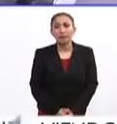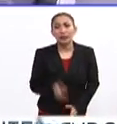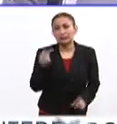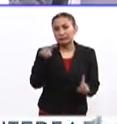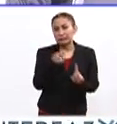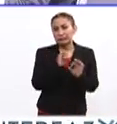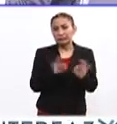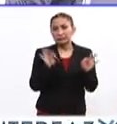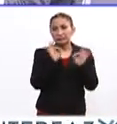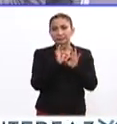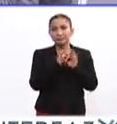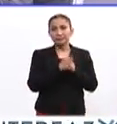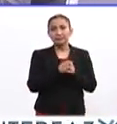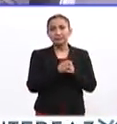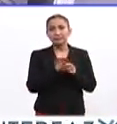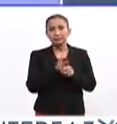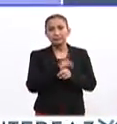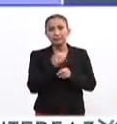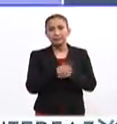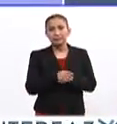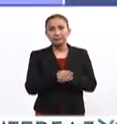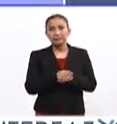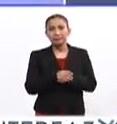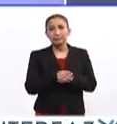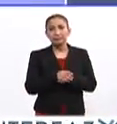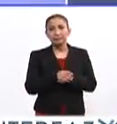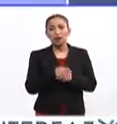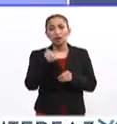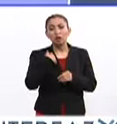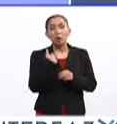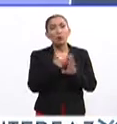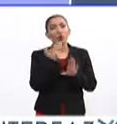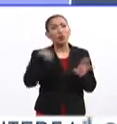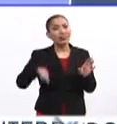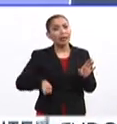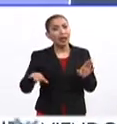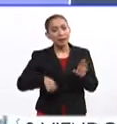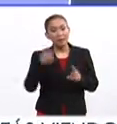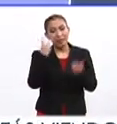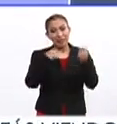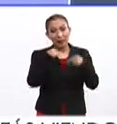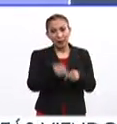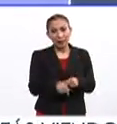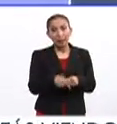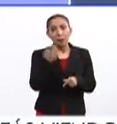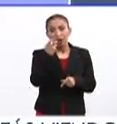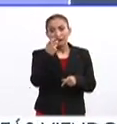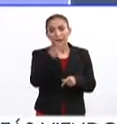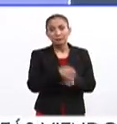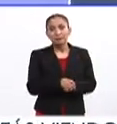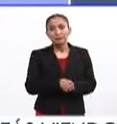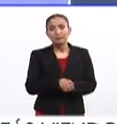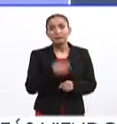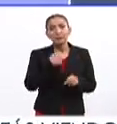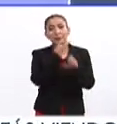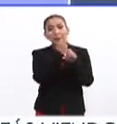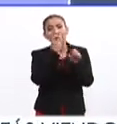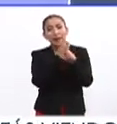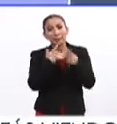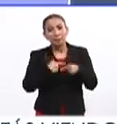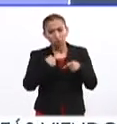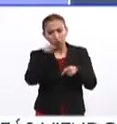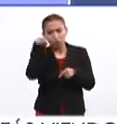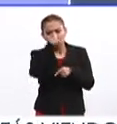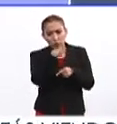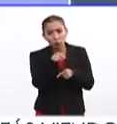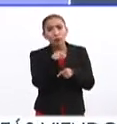tema importantísimo, porque, o sea, yo estaba muy interesada en venir aquí por ese punto, ¿no? Por invitar a las